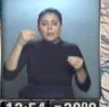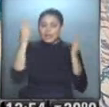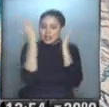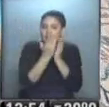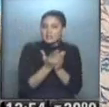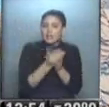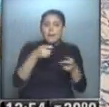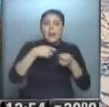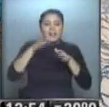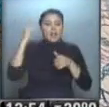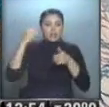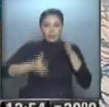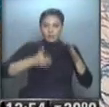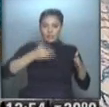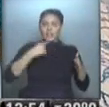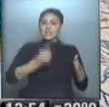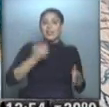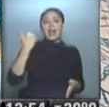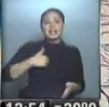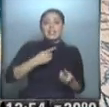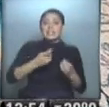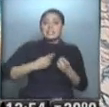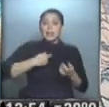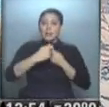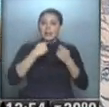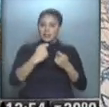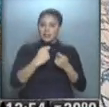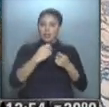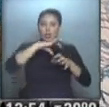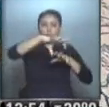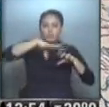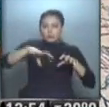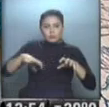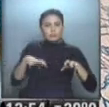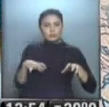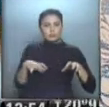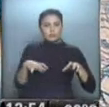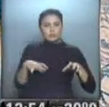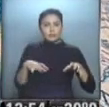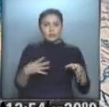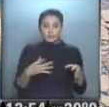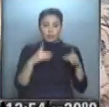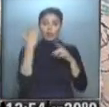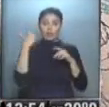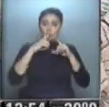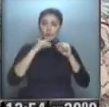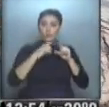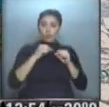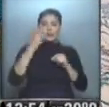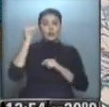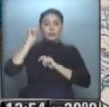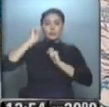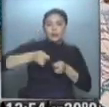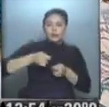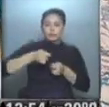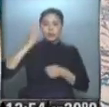mercado y se decidió que la Argentina necesitaba un mercado fuertemente desconcentrado. Con este número que habíamos heredado de la parte